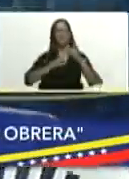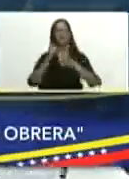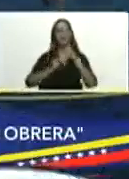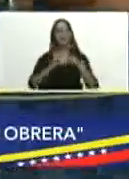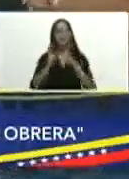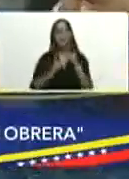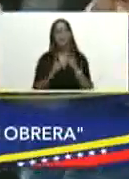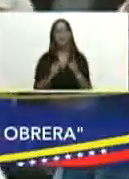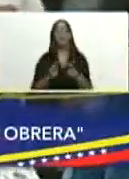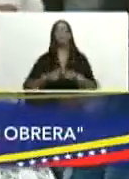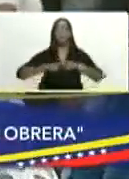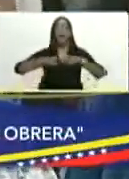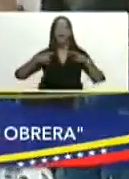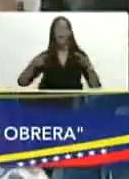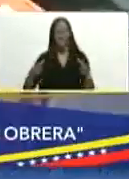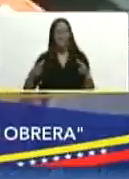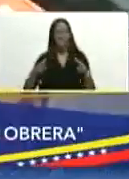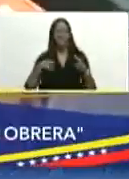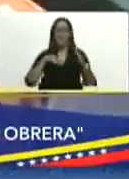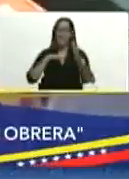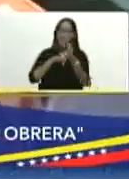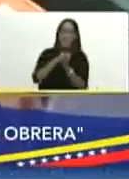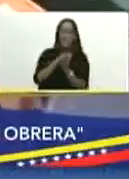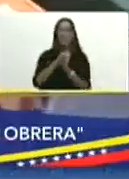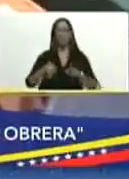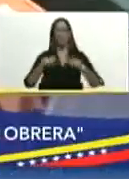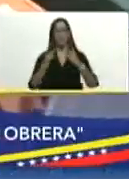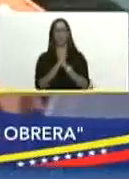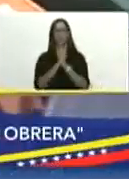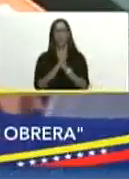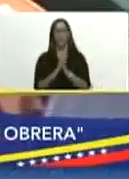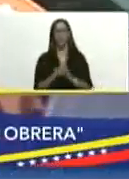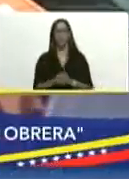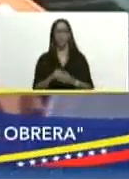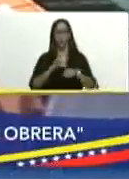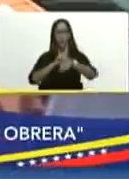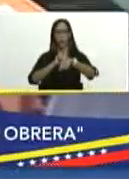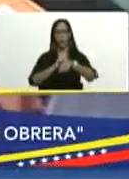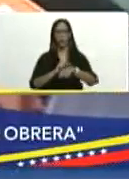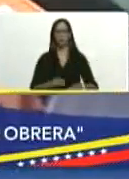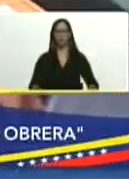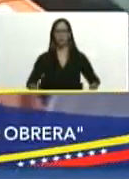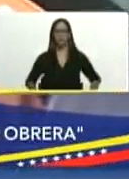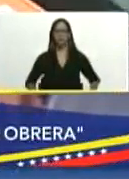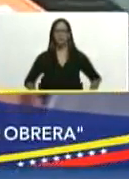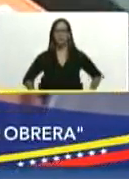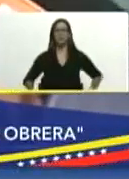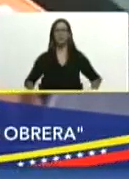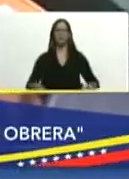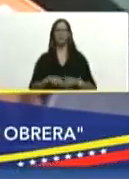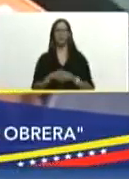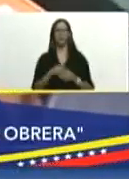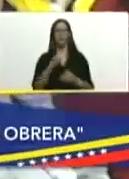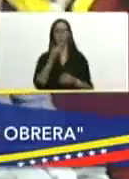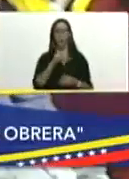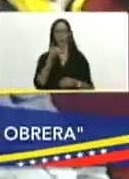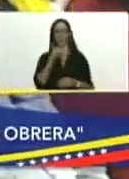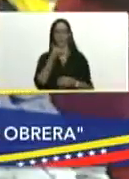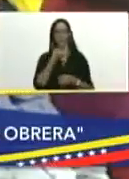para el crecimiento y para la innovación por favor Doctora buenas tardes un saludo a todos los trabajadores